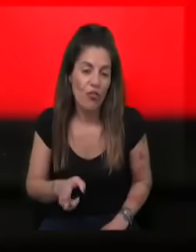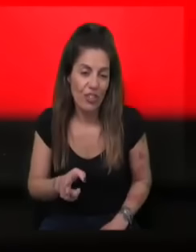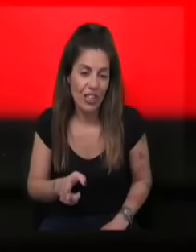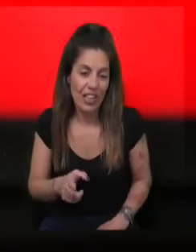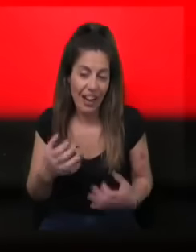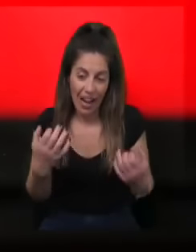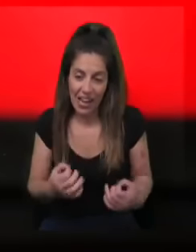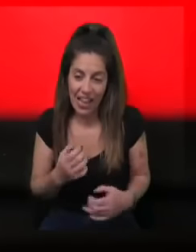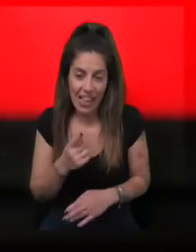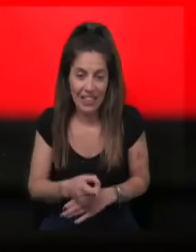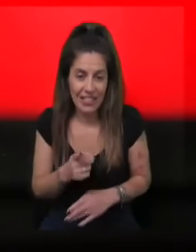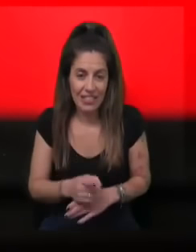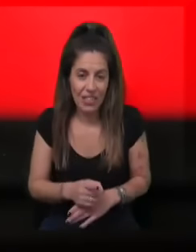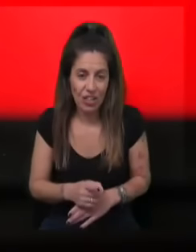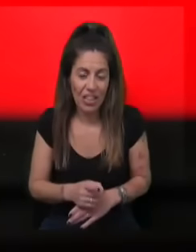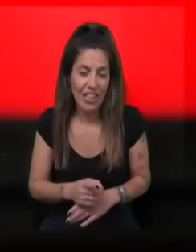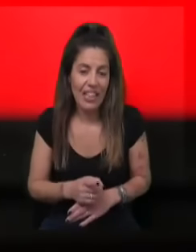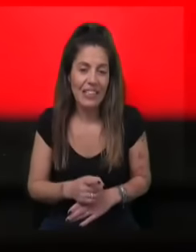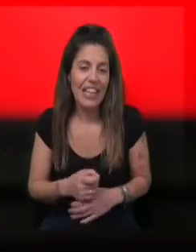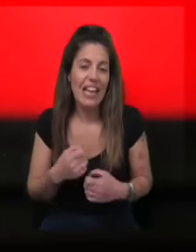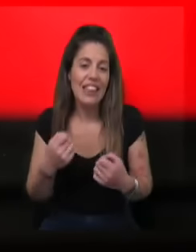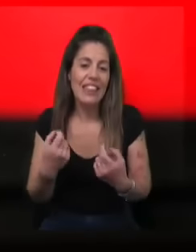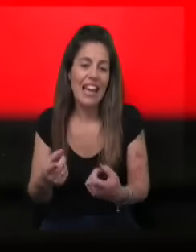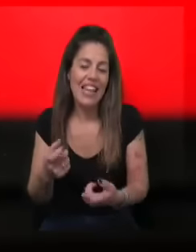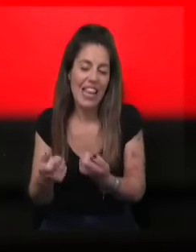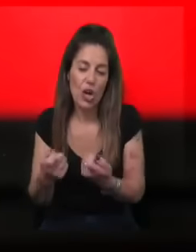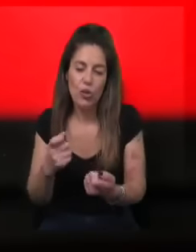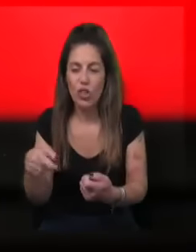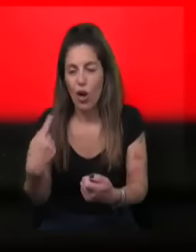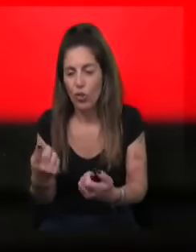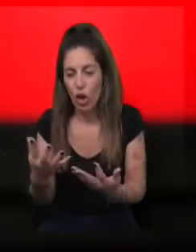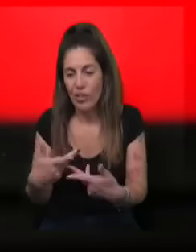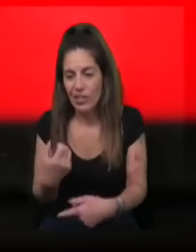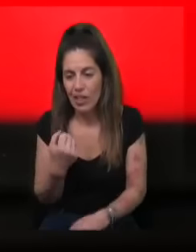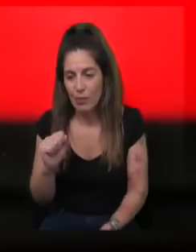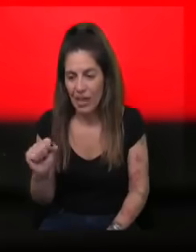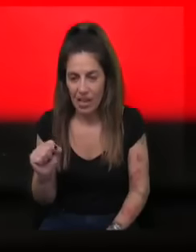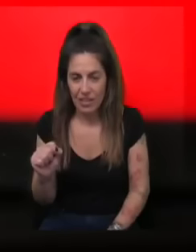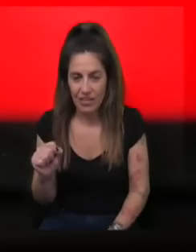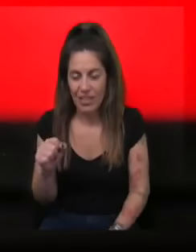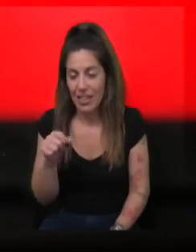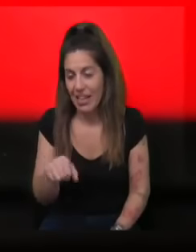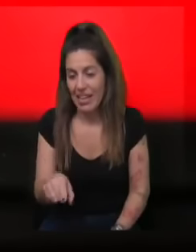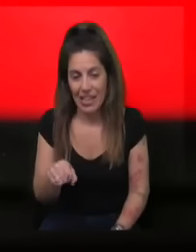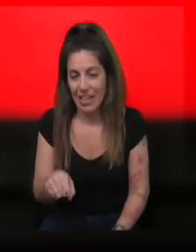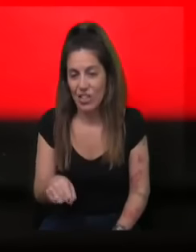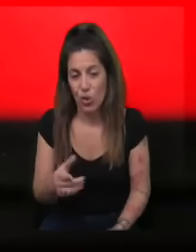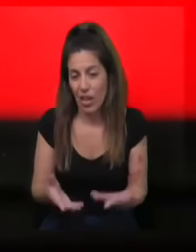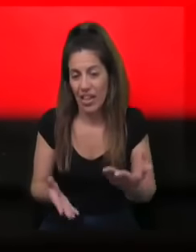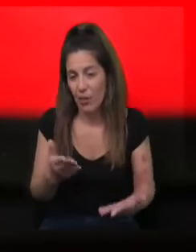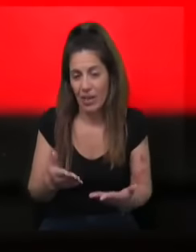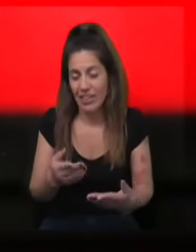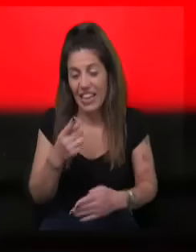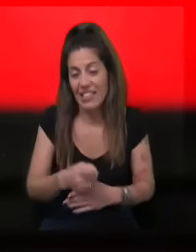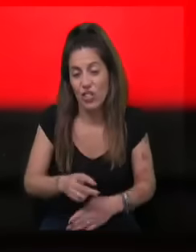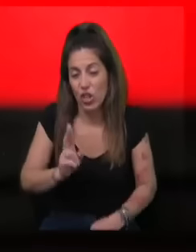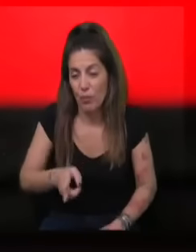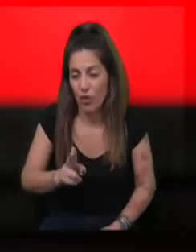realidad la decisión de tercerizar el negocio organizes criminales No eso es lo equivalente a la decisión de